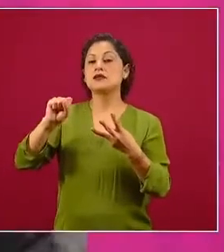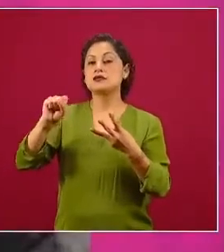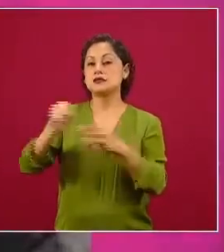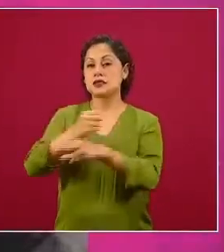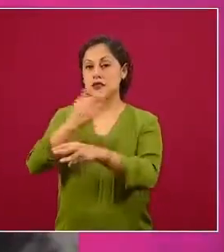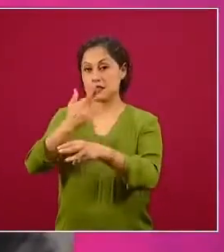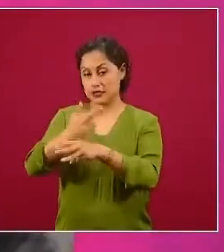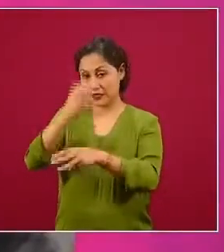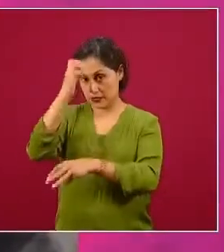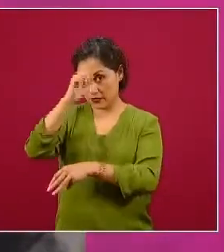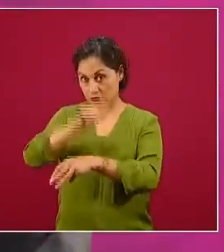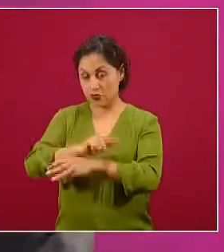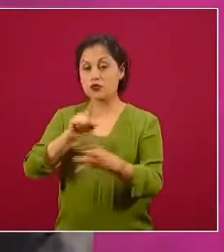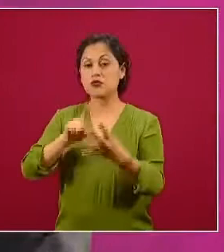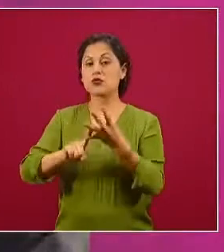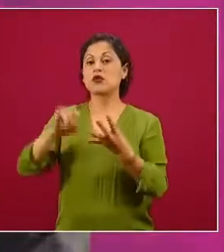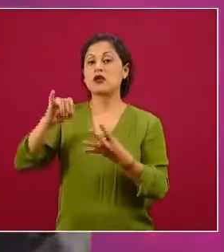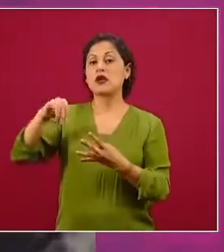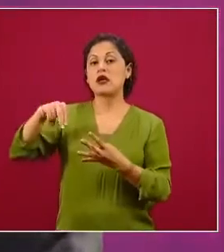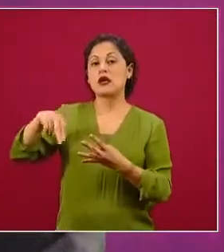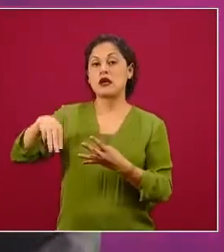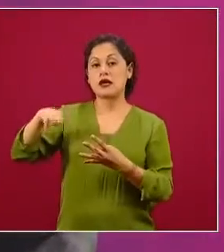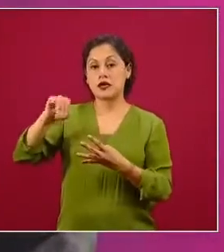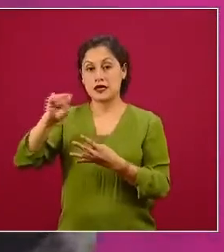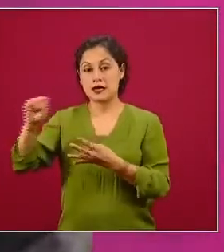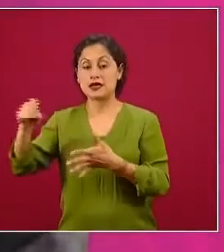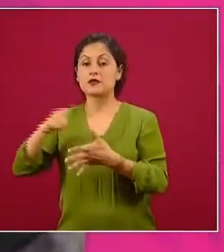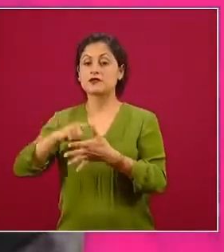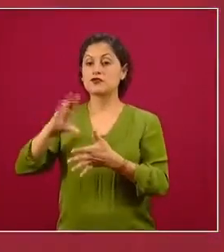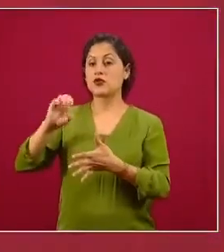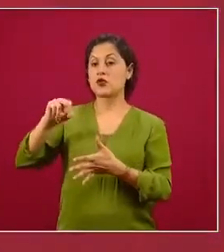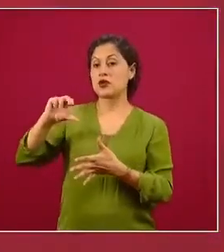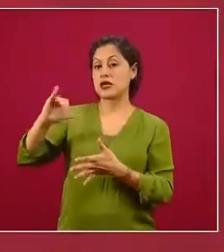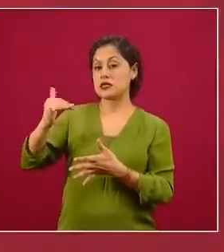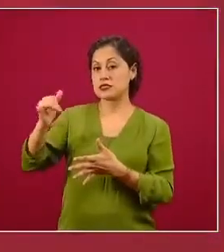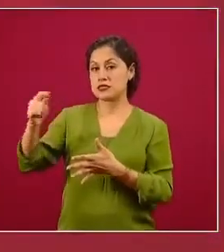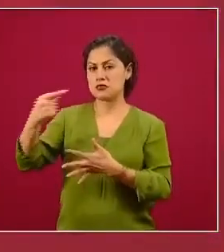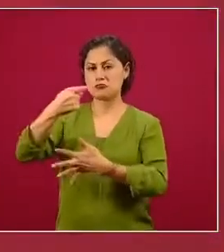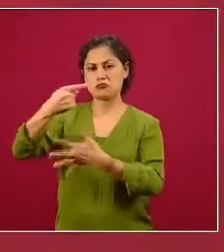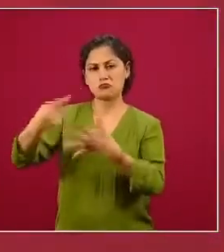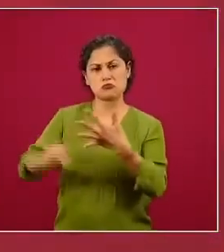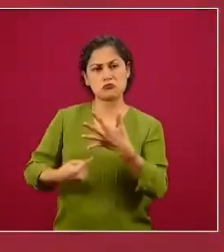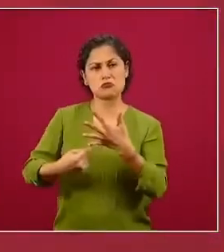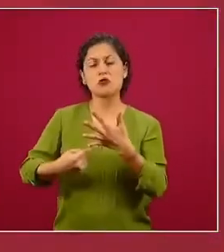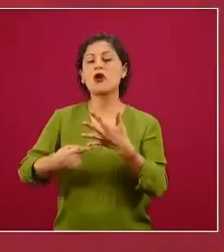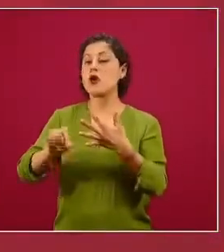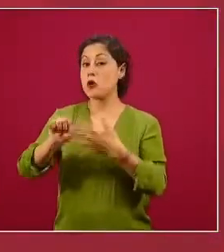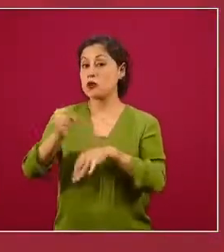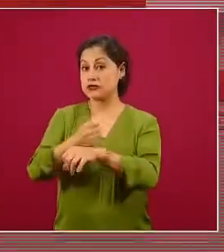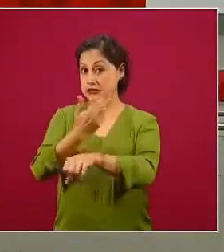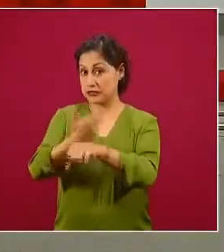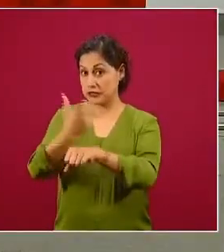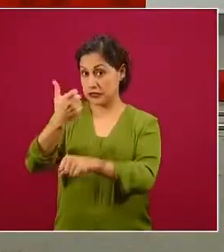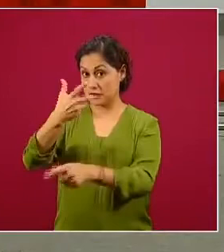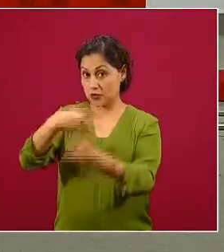Rural, el Instituto Nacional de Salud Pública, CONACYT, por supuesto, la Secretaría de